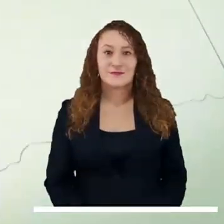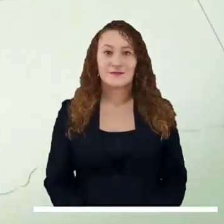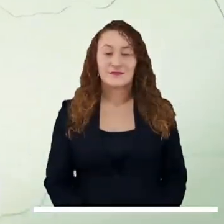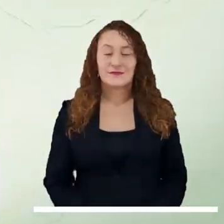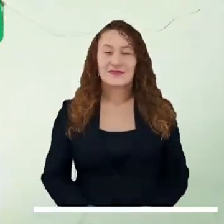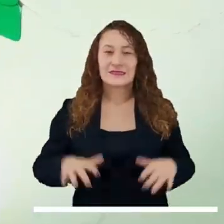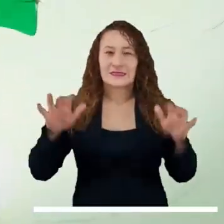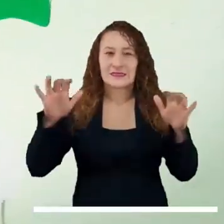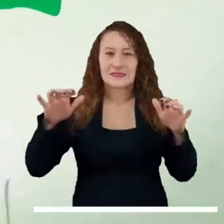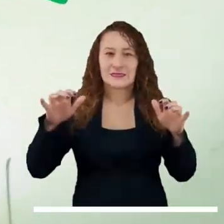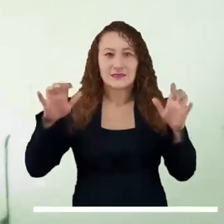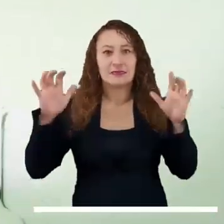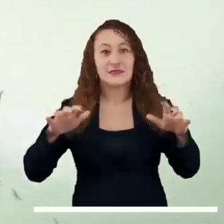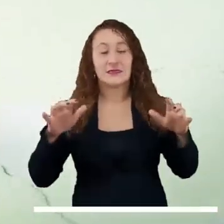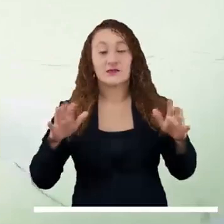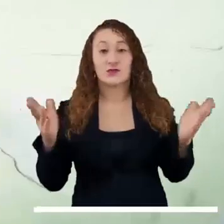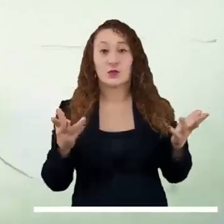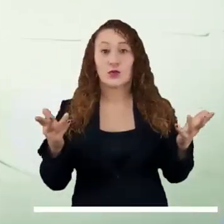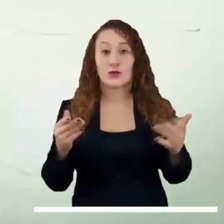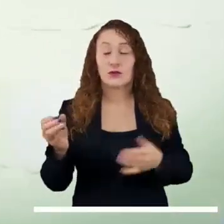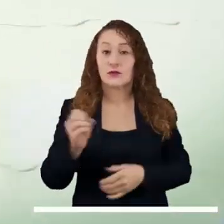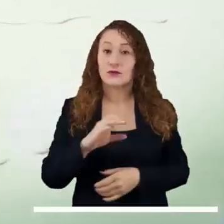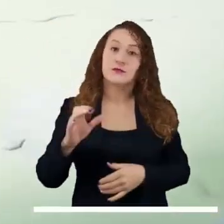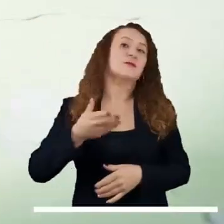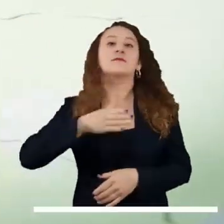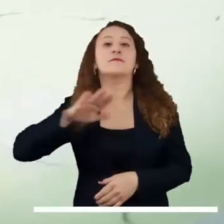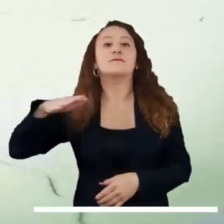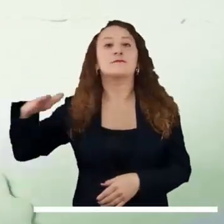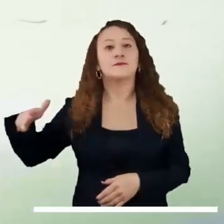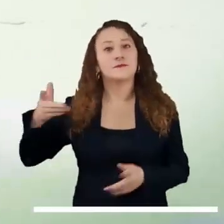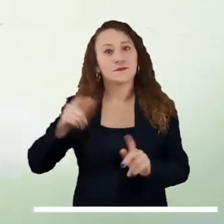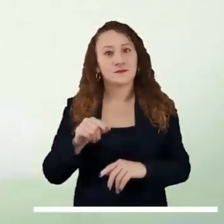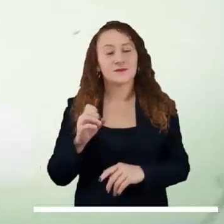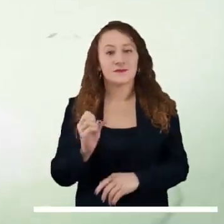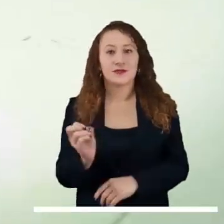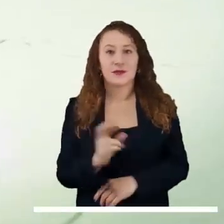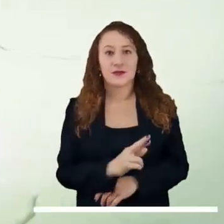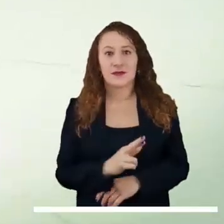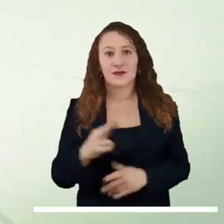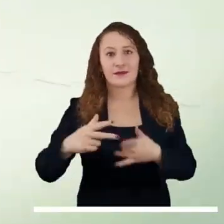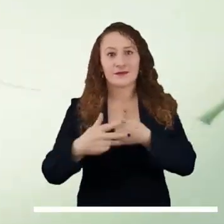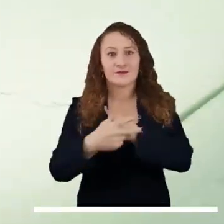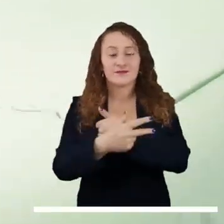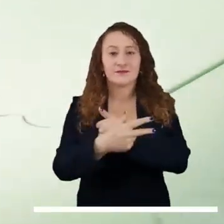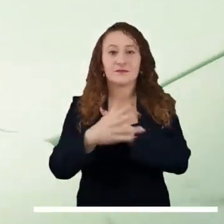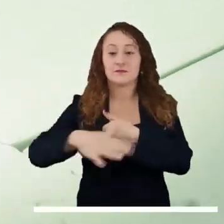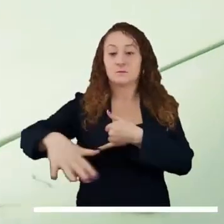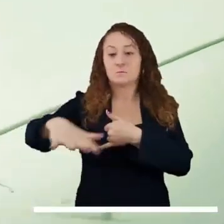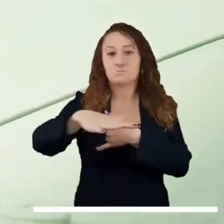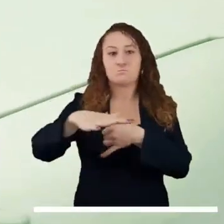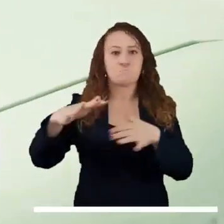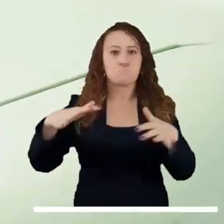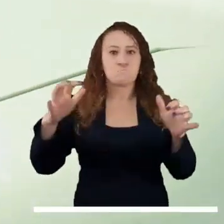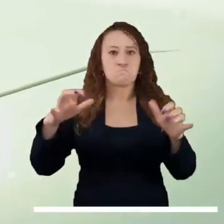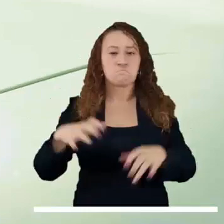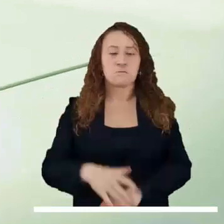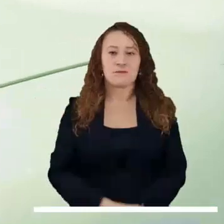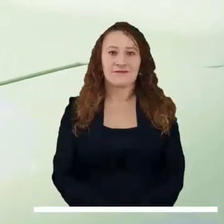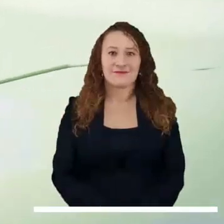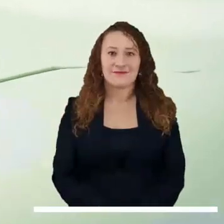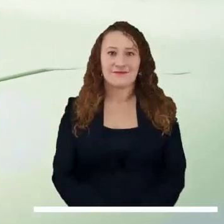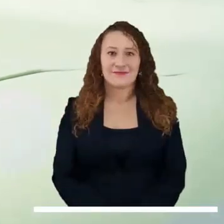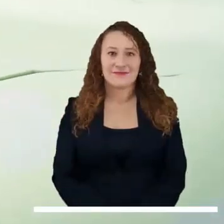lluvias de diversa intensidad se anticipan en el occidente de antioquia y en sectores del oriente de los andes' en el resto de la región dominará el tiempo